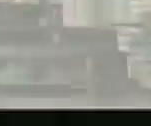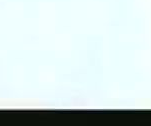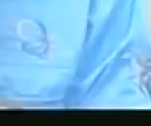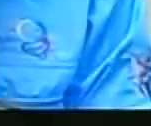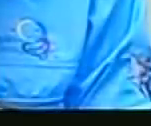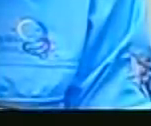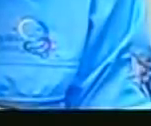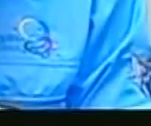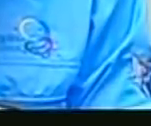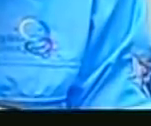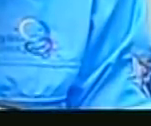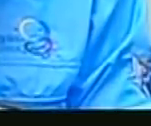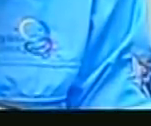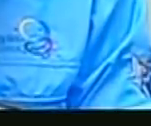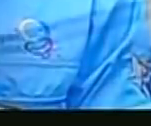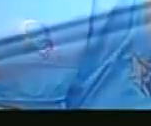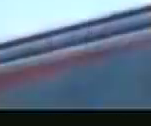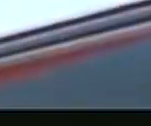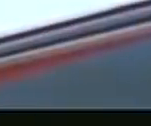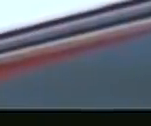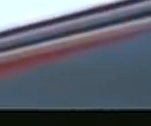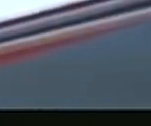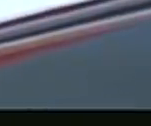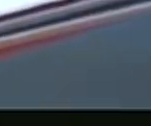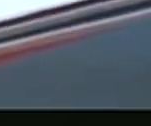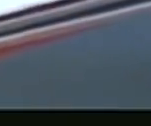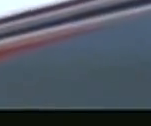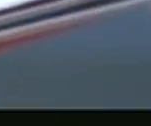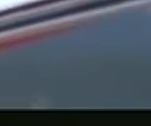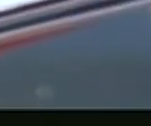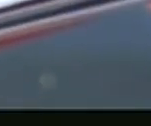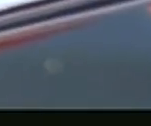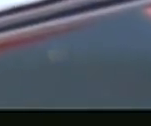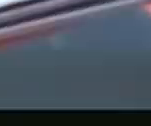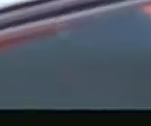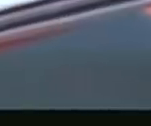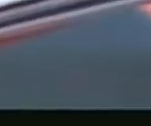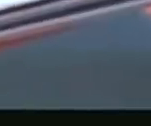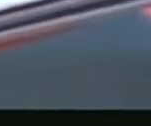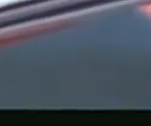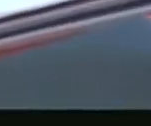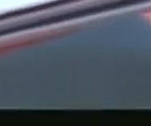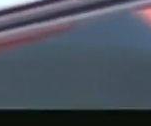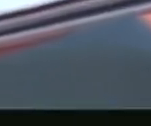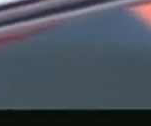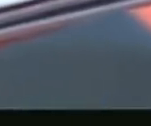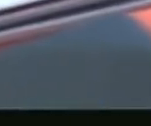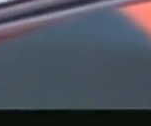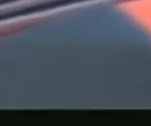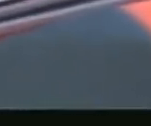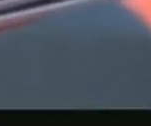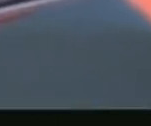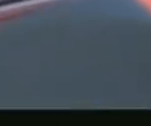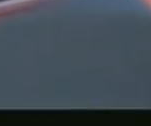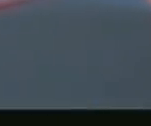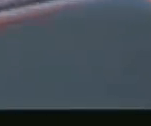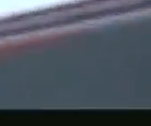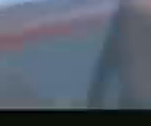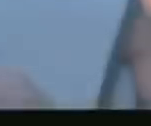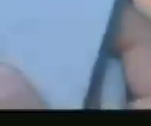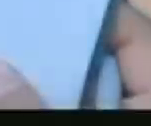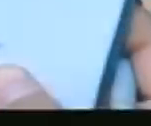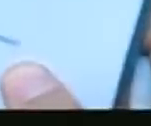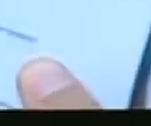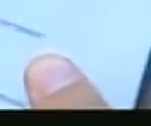Voy a proceder a la firma de la creación y nombramiento del órgano superior de la